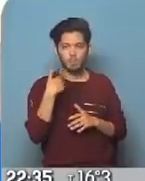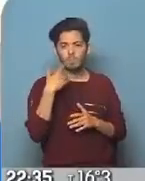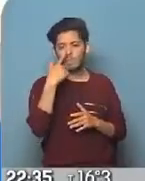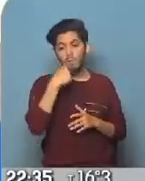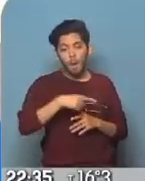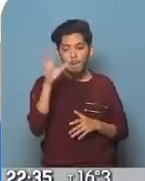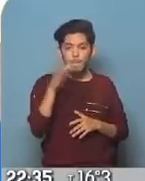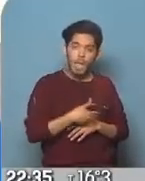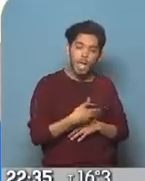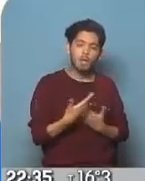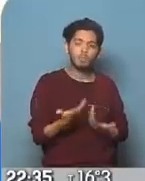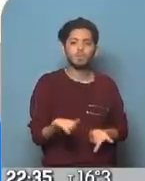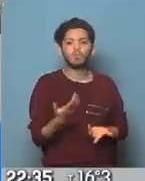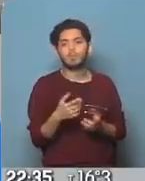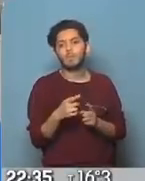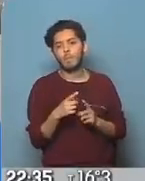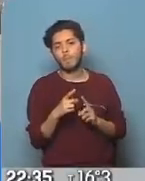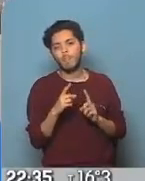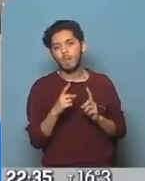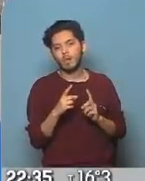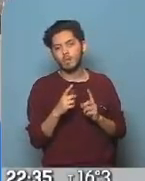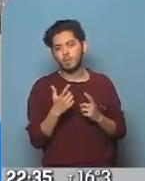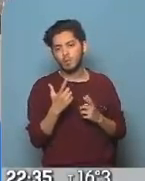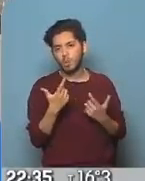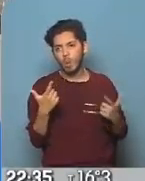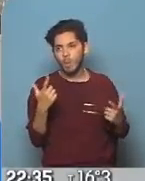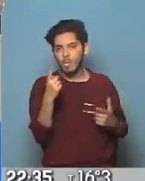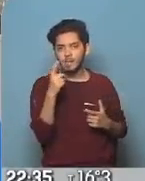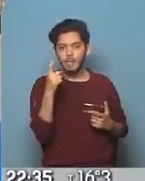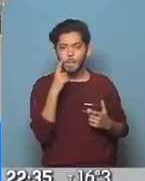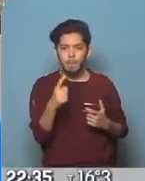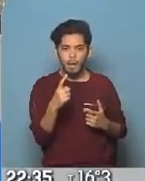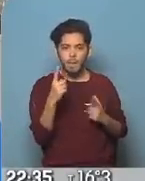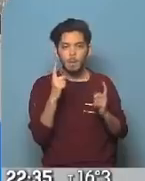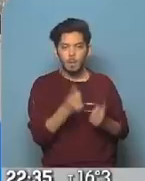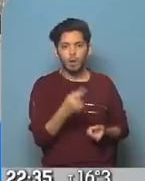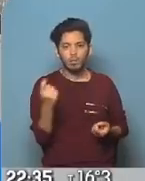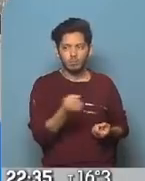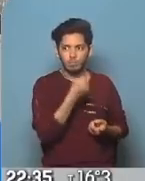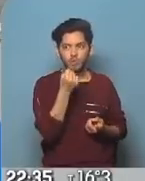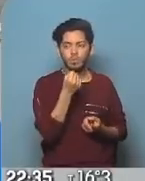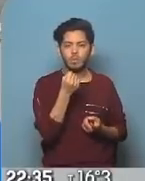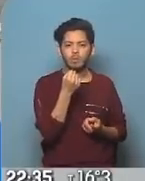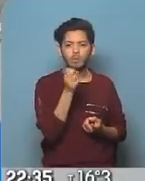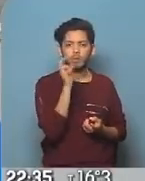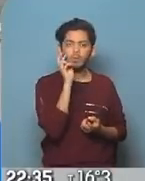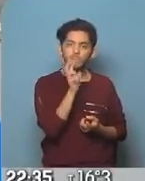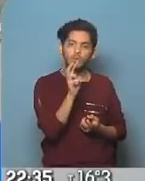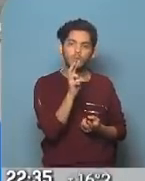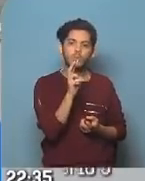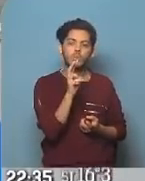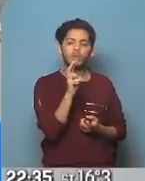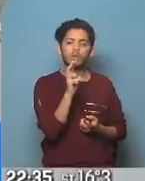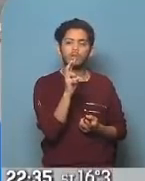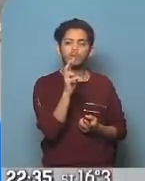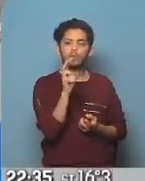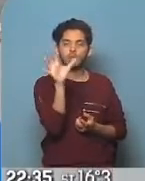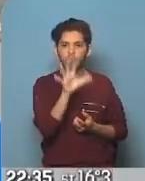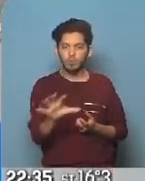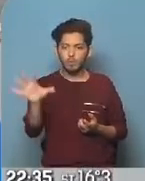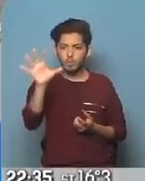pero no llegaron a 100.000, pero finalmente fue importante y las vio Occidente, las leyó y fueron en